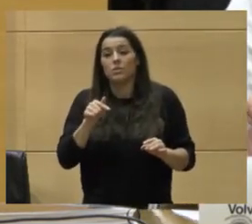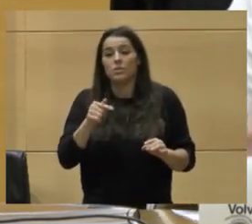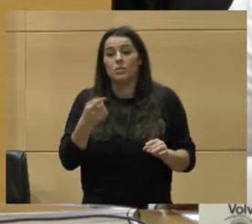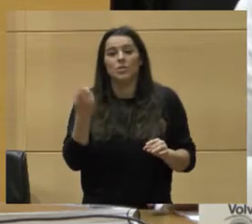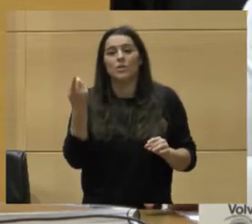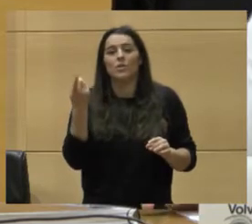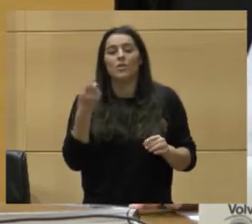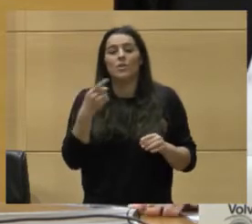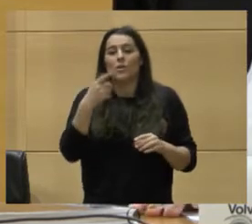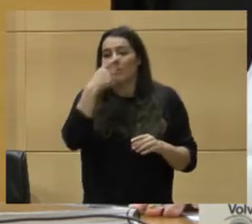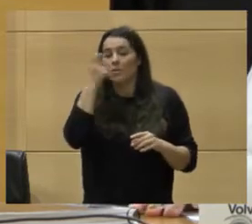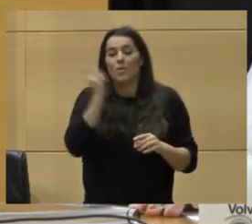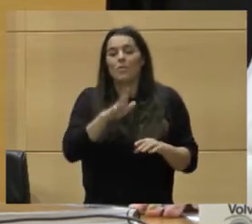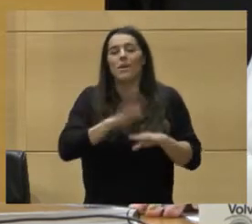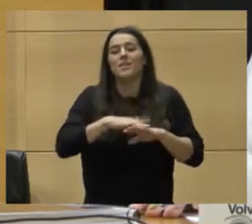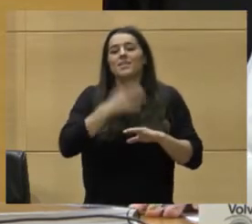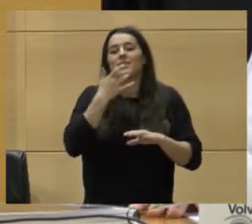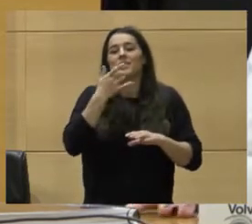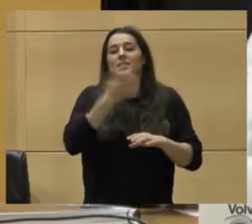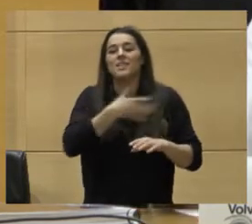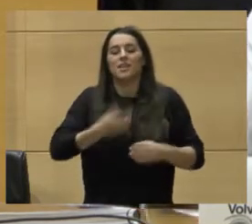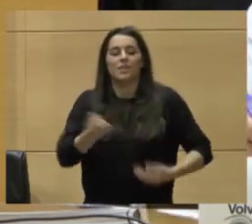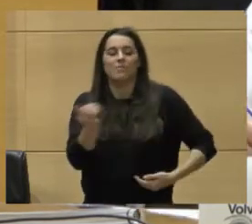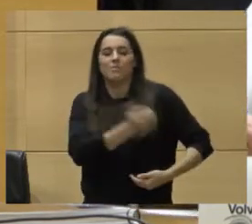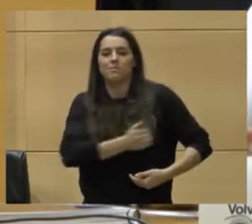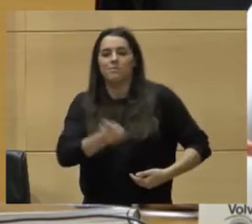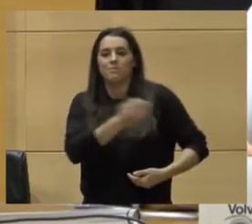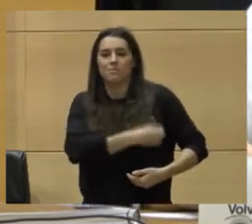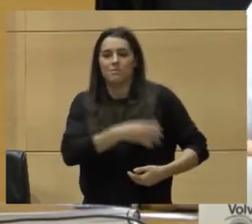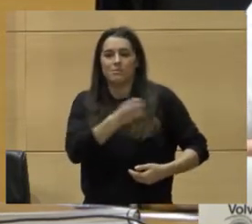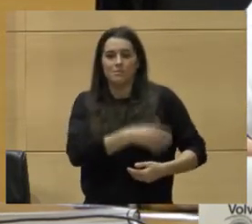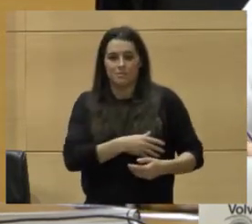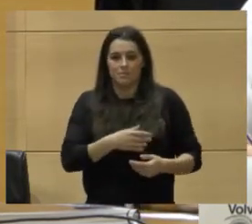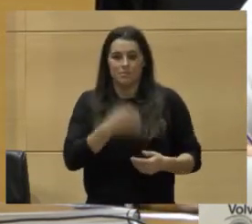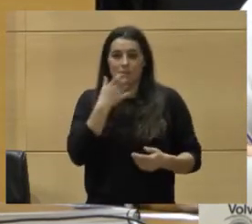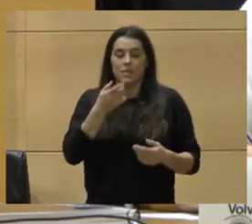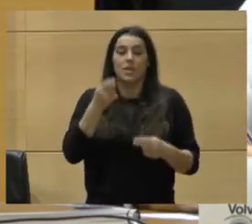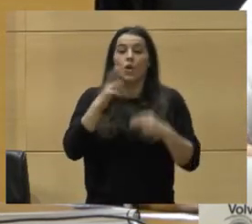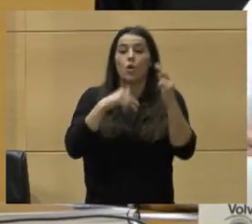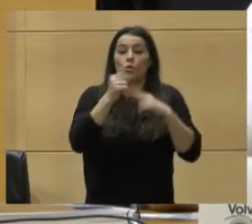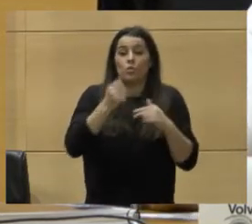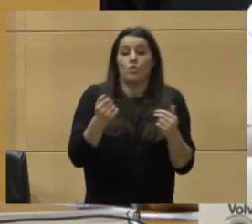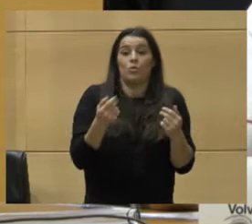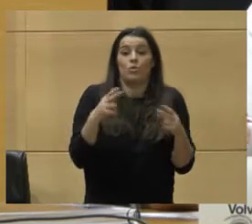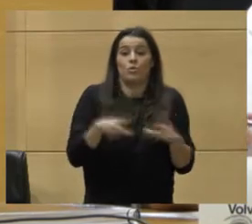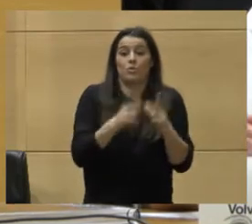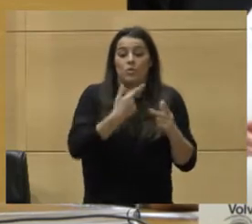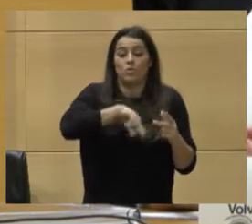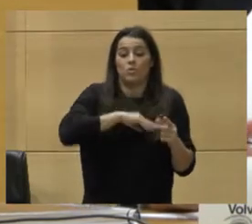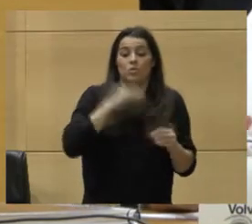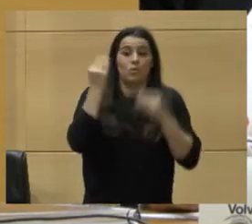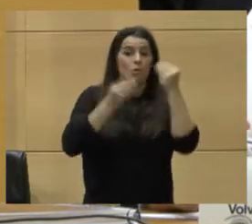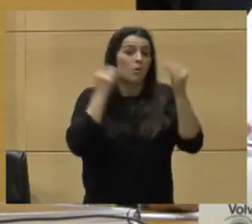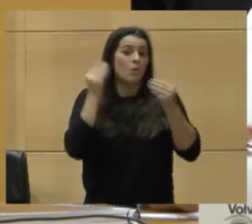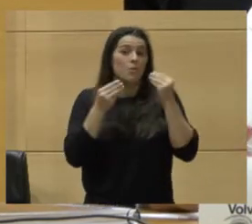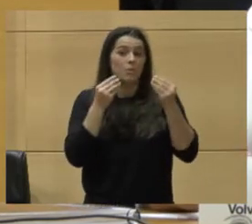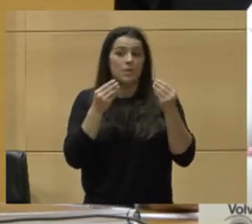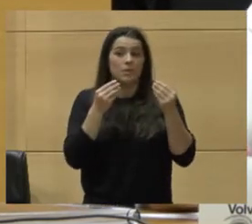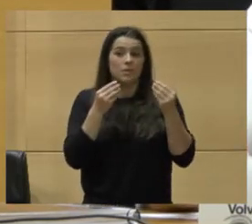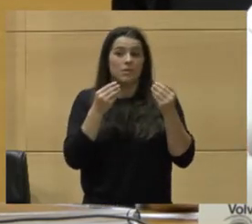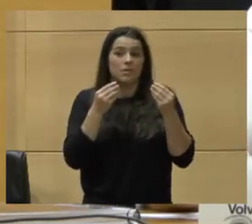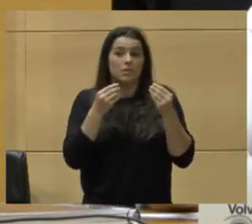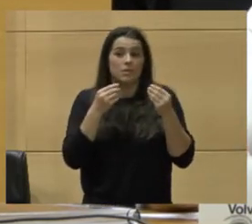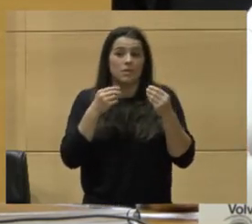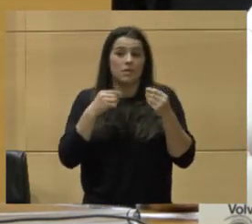pero es que en eso si cambiamos el vector si el vector central de construcción social que nos estamos planteando no es la necesidad de la